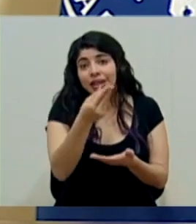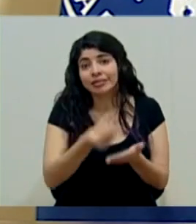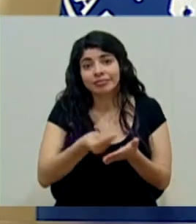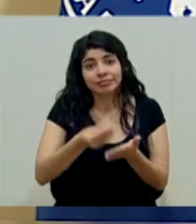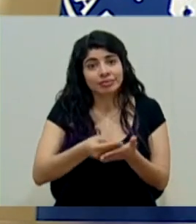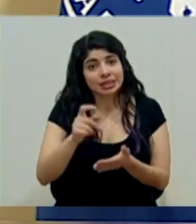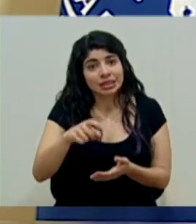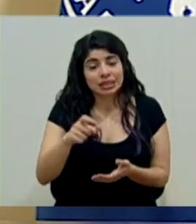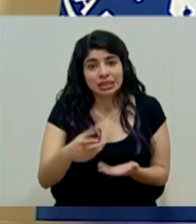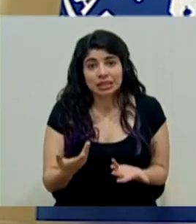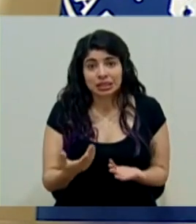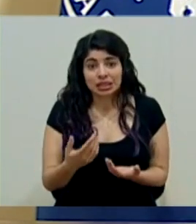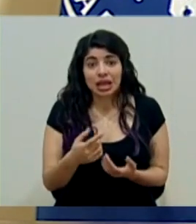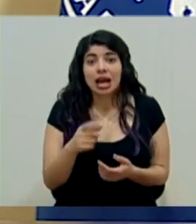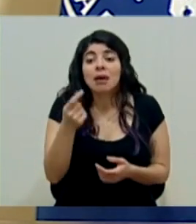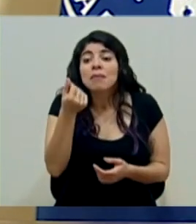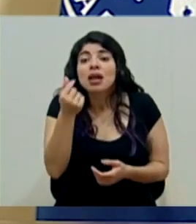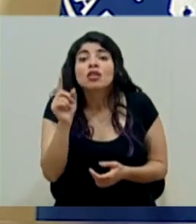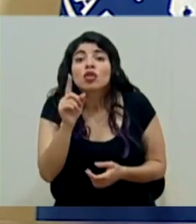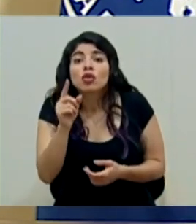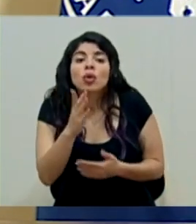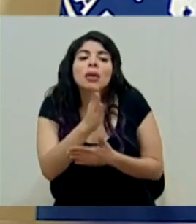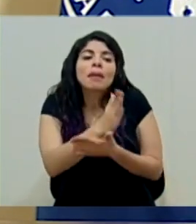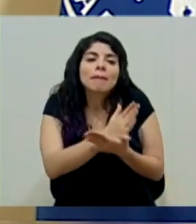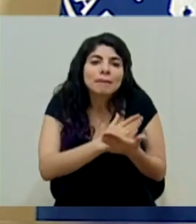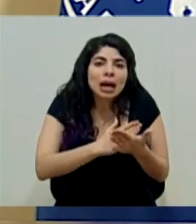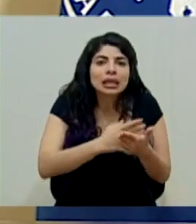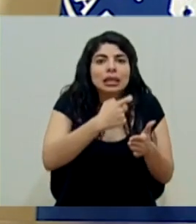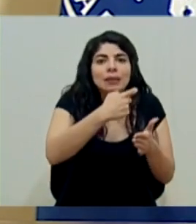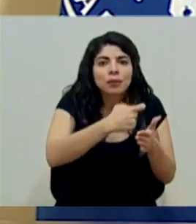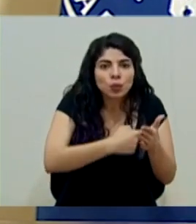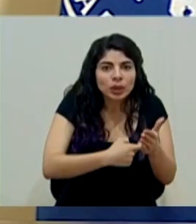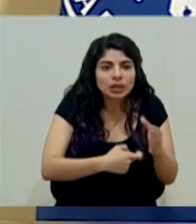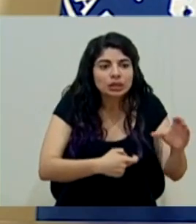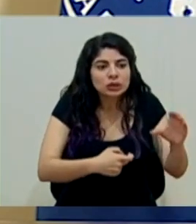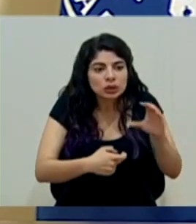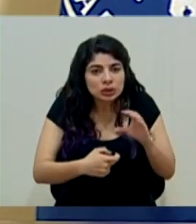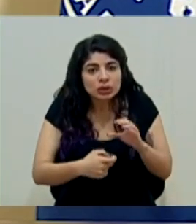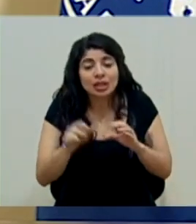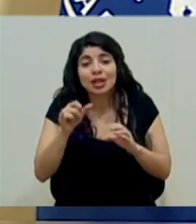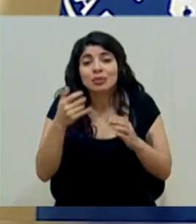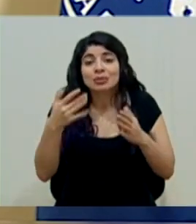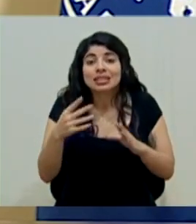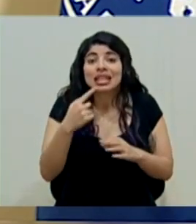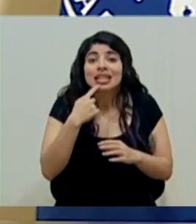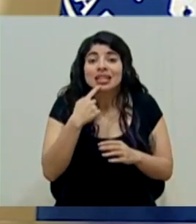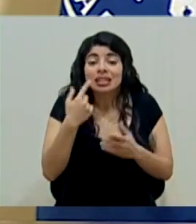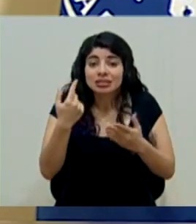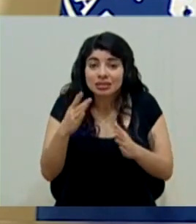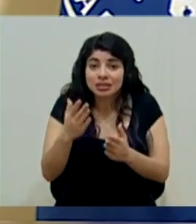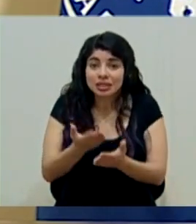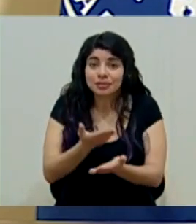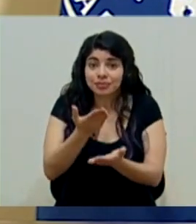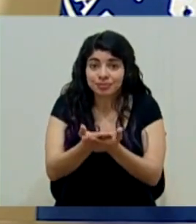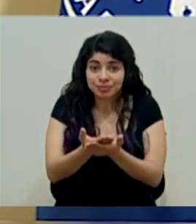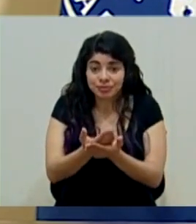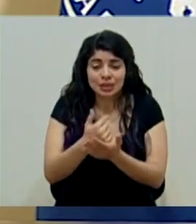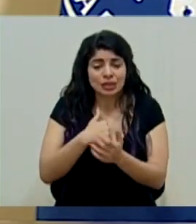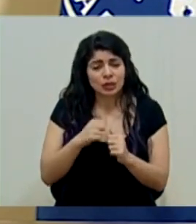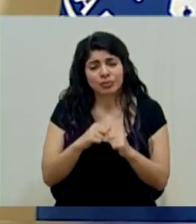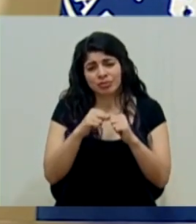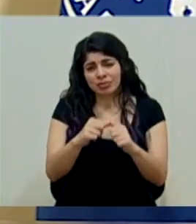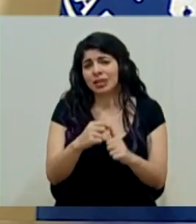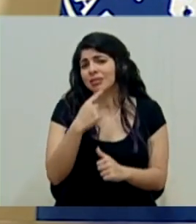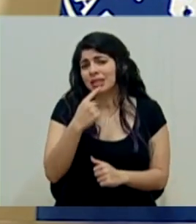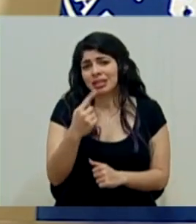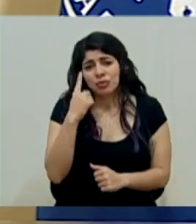Un componente tendrá que venir de una parte de impuestos, y como hemos dicho, lo que hemos planteado, y lo sostengo